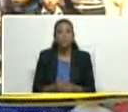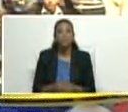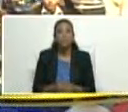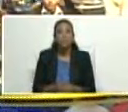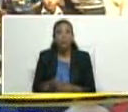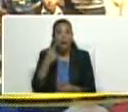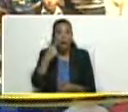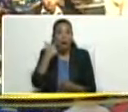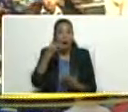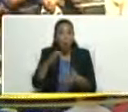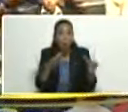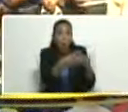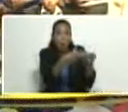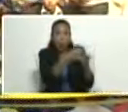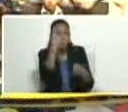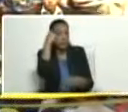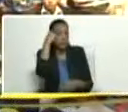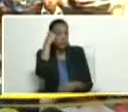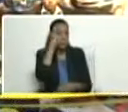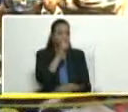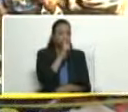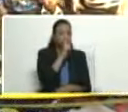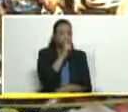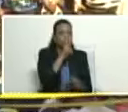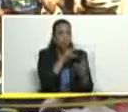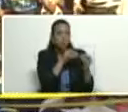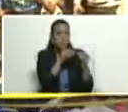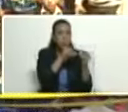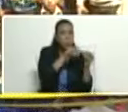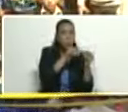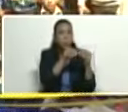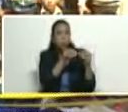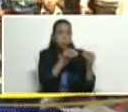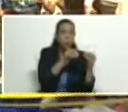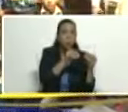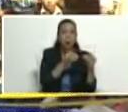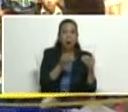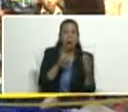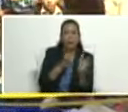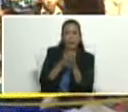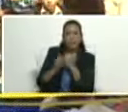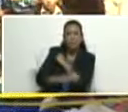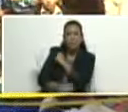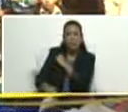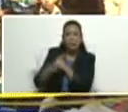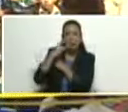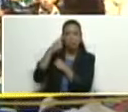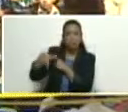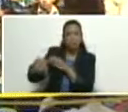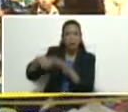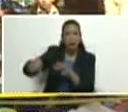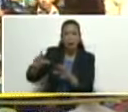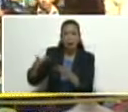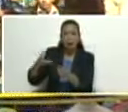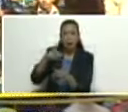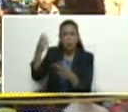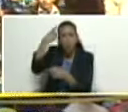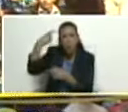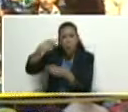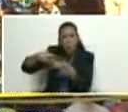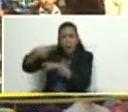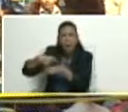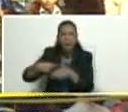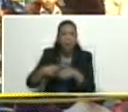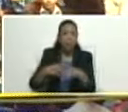Ahora ellos tenían una cháchara de que íbamos a hacer una maniobra, que íbamos a provocar no sé